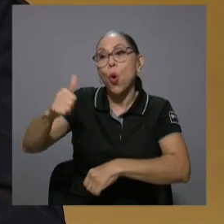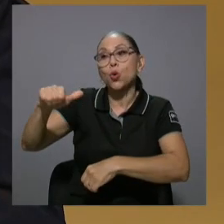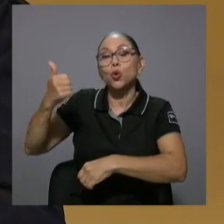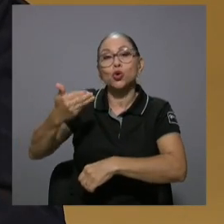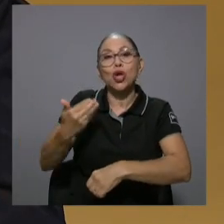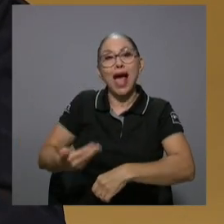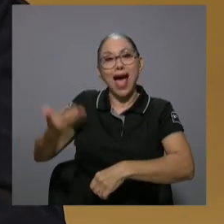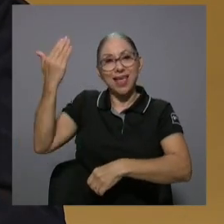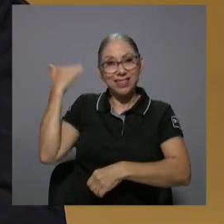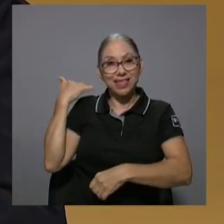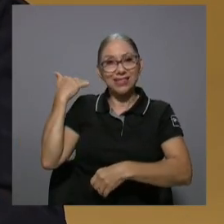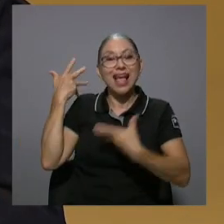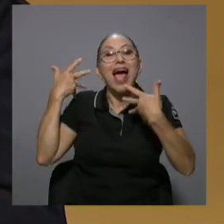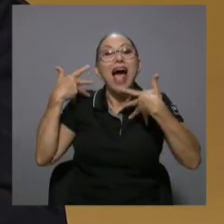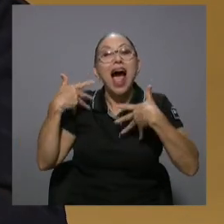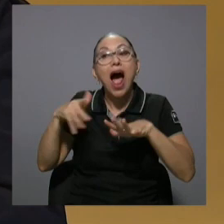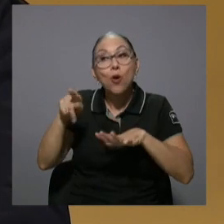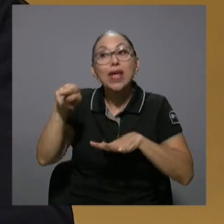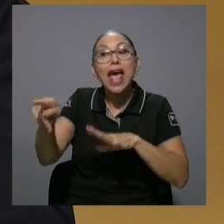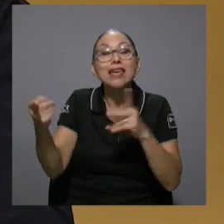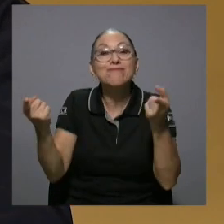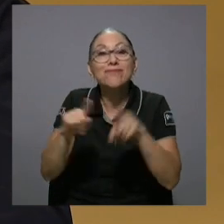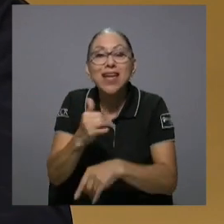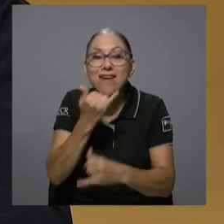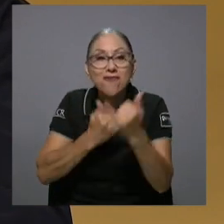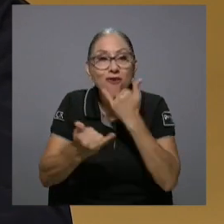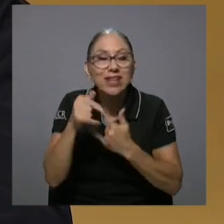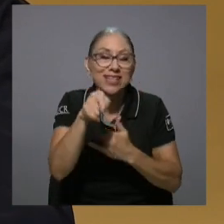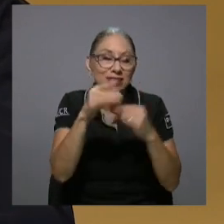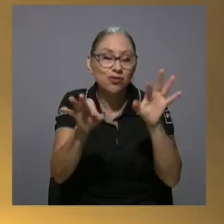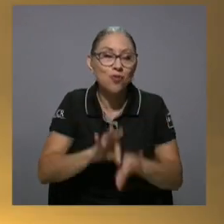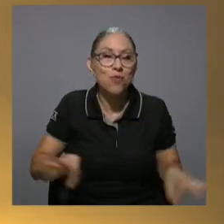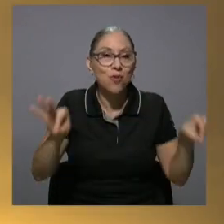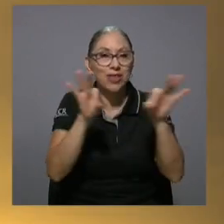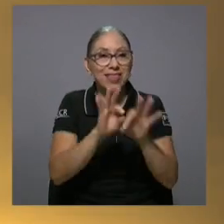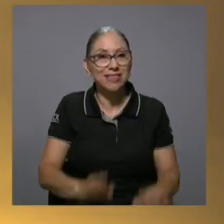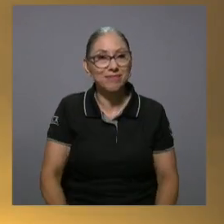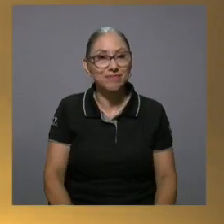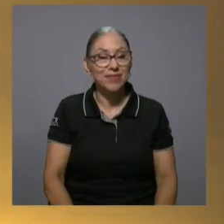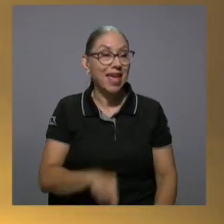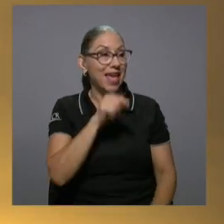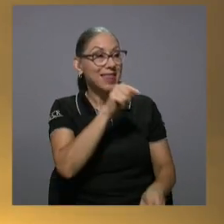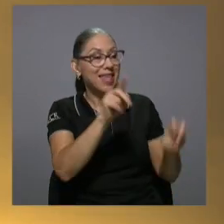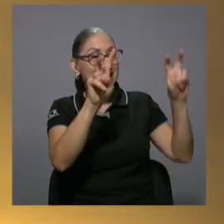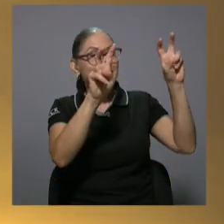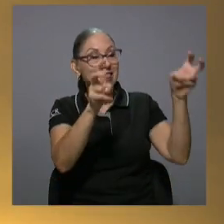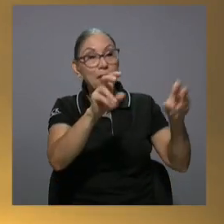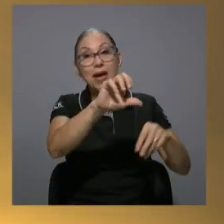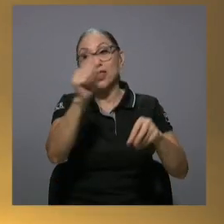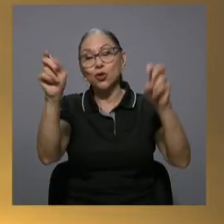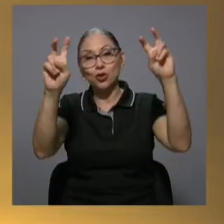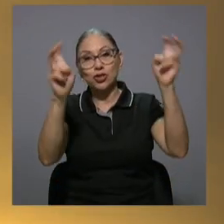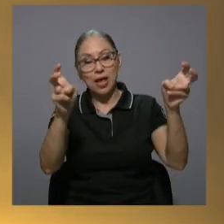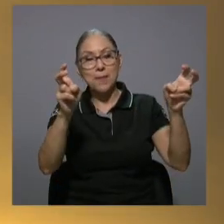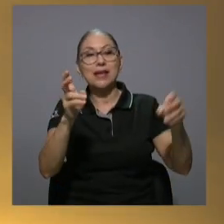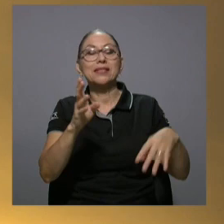de esos aportes haya errores. Y yo creo que eso es muy importante. De ese tema y de otros, don Eduardo,